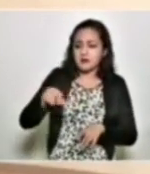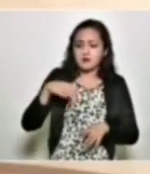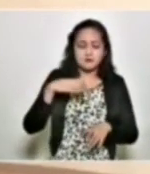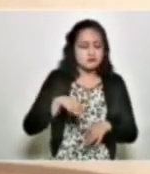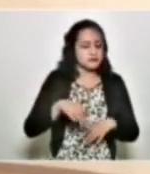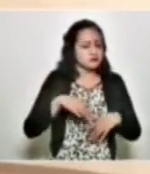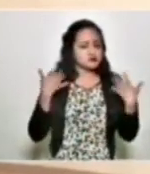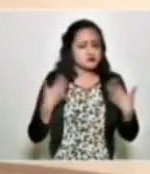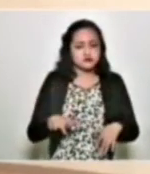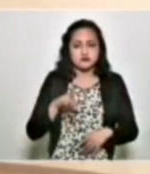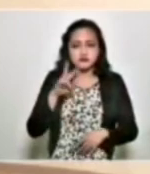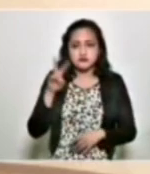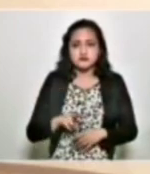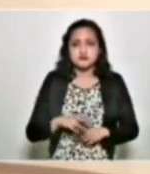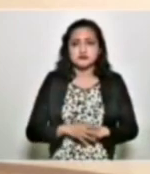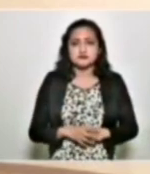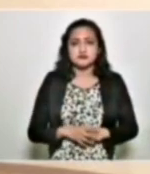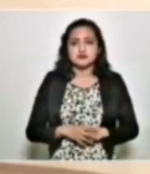volcado